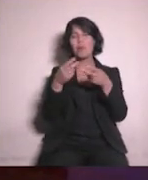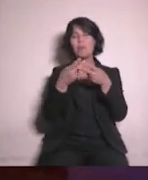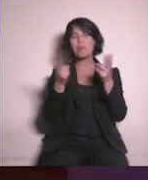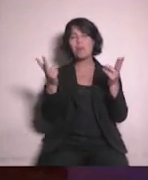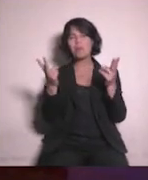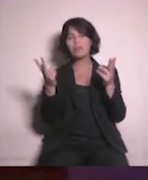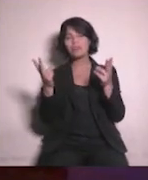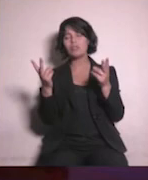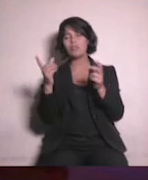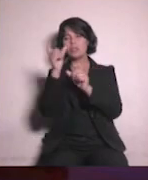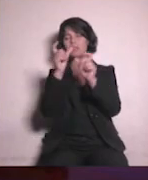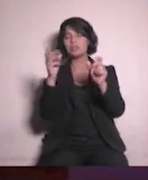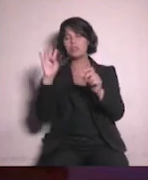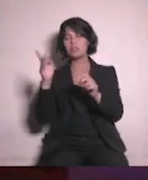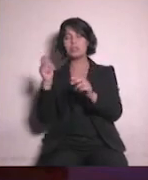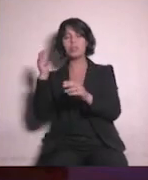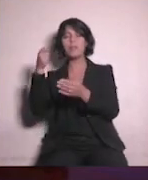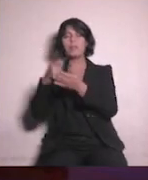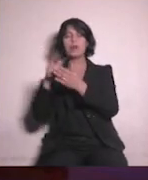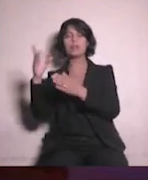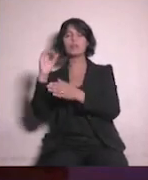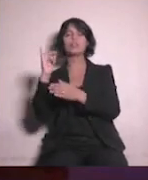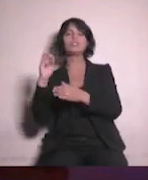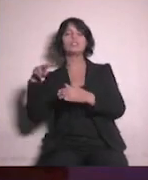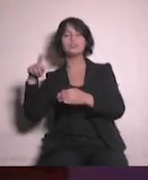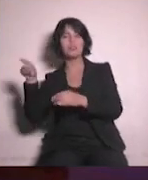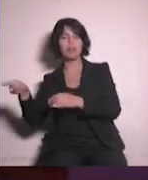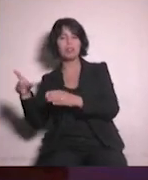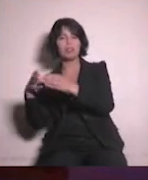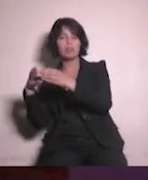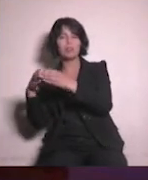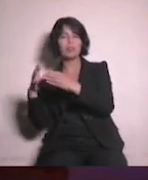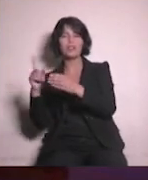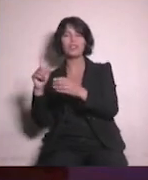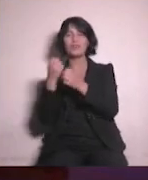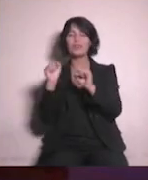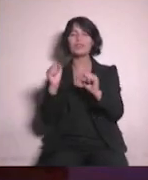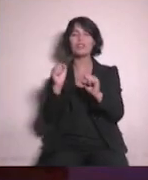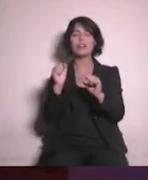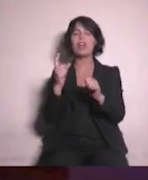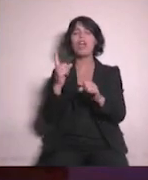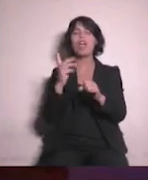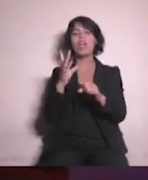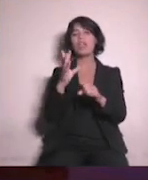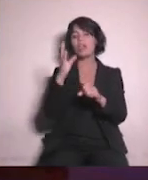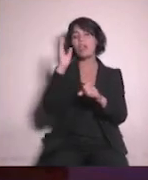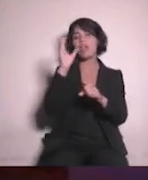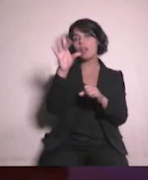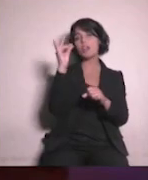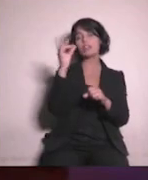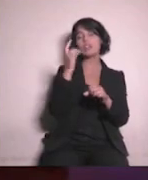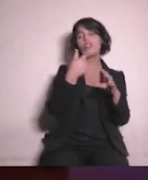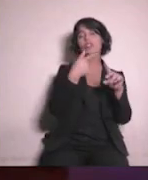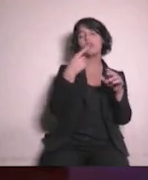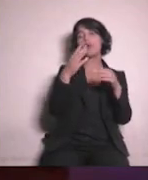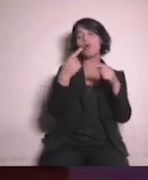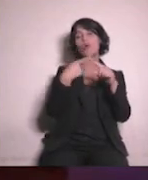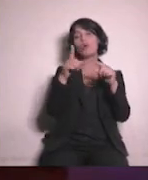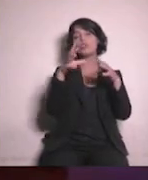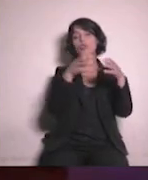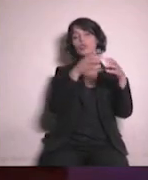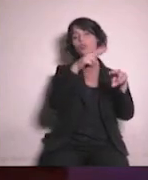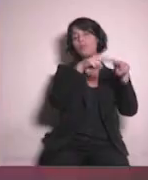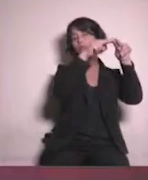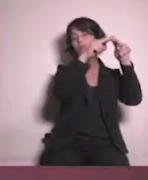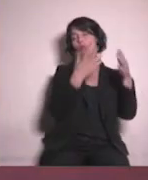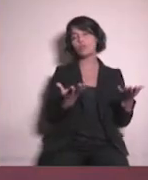público que la gente tenía que cotizar ahí y estaba obligado, no podía elegir dónde estaba, no podía elegir su fondo, si no le gustaba la rentabilidad no se podía